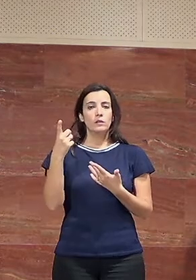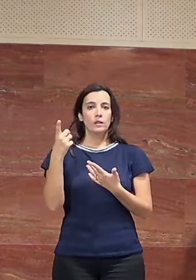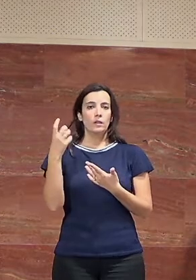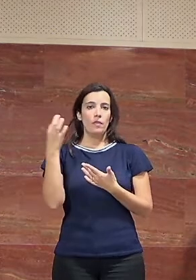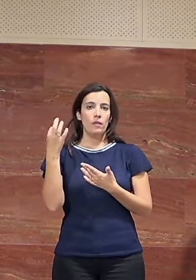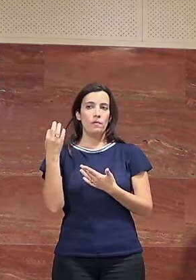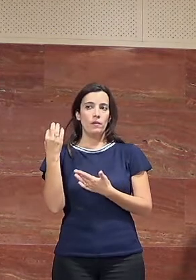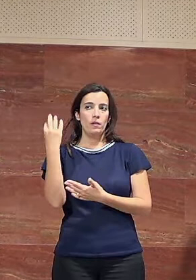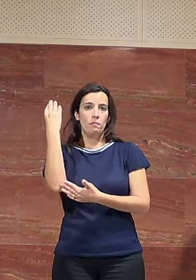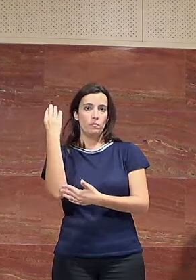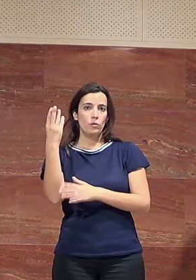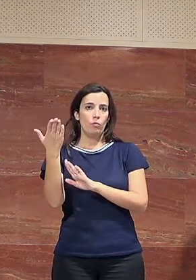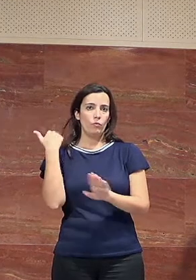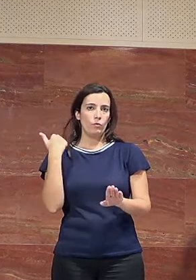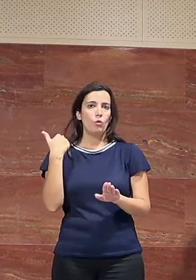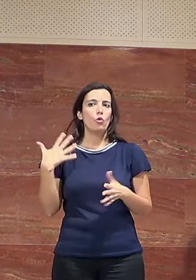implantado.